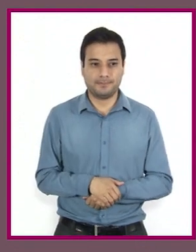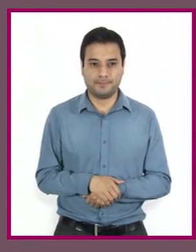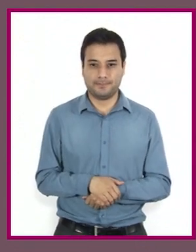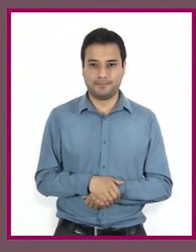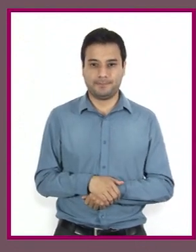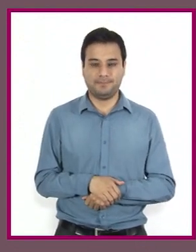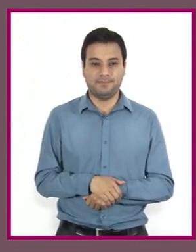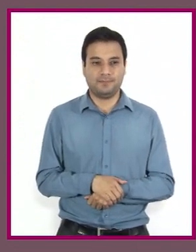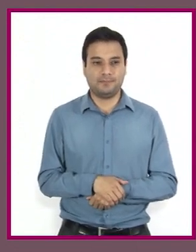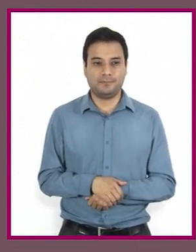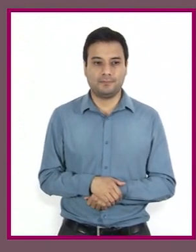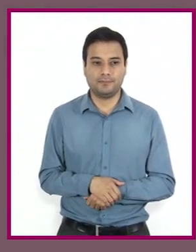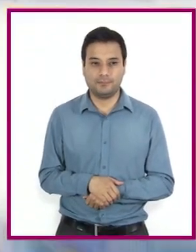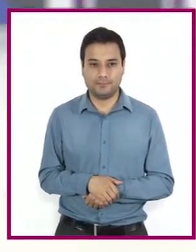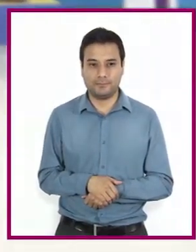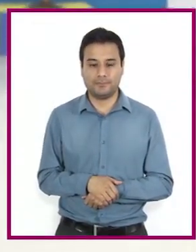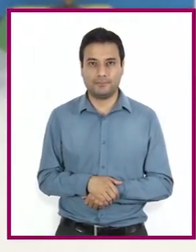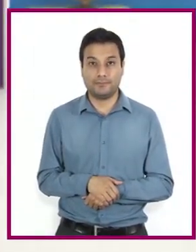las elecciones.